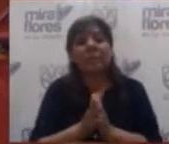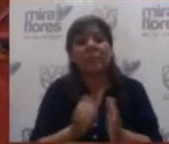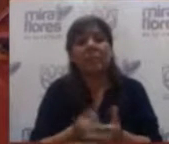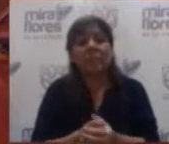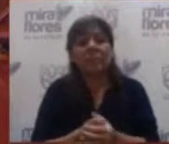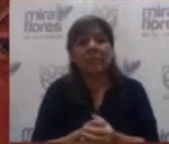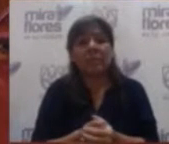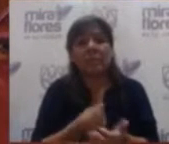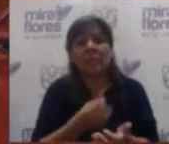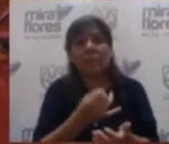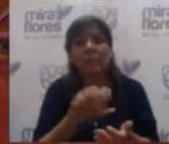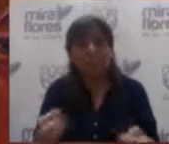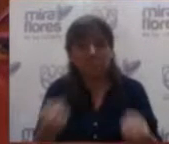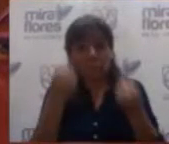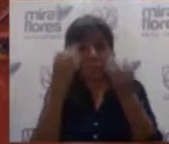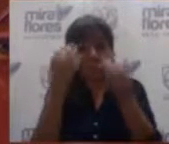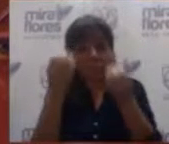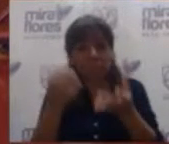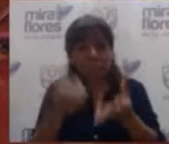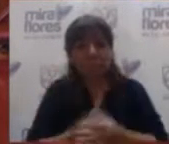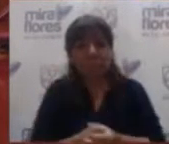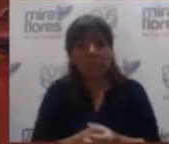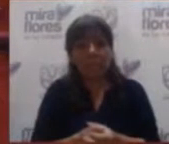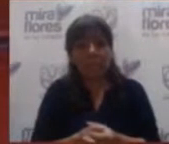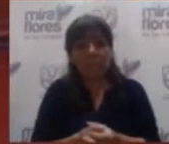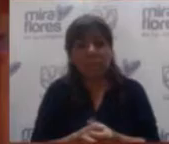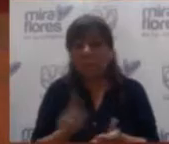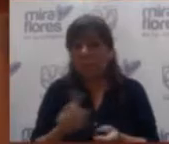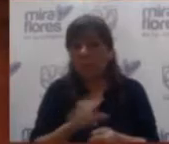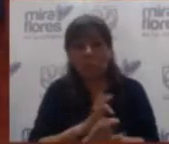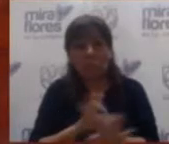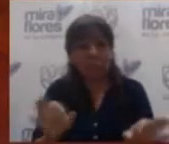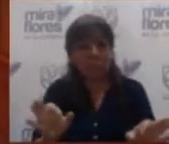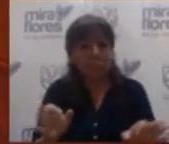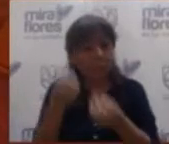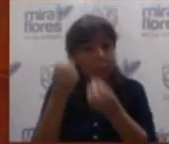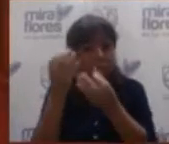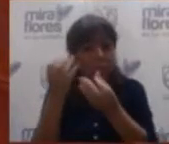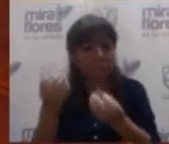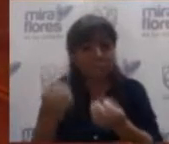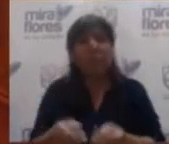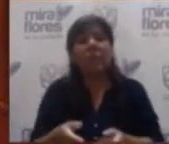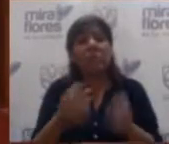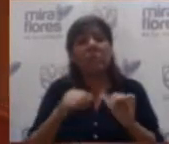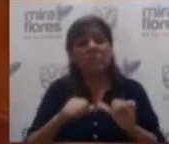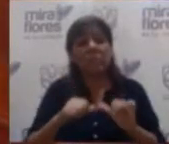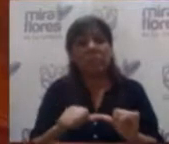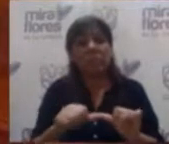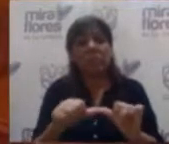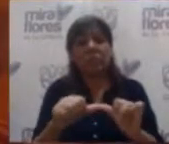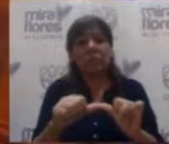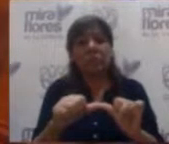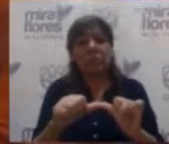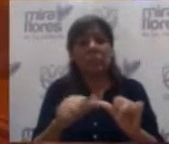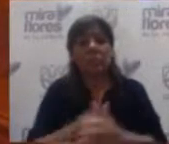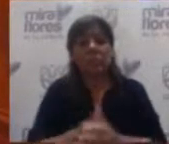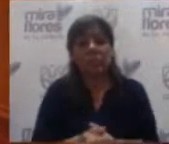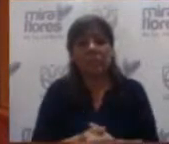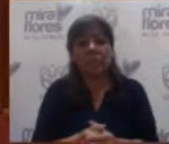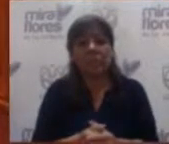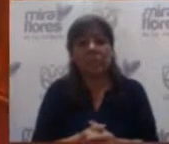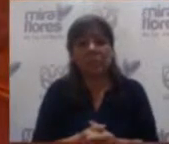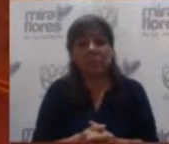¿Algún informe? Si no tenemos informes en mesa, procederemos a seguir. ¿Tenemos